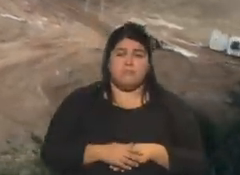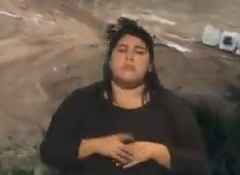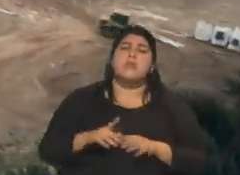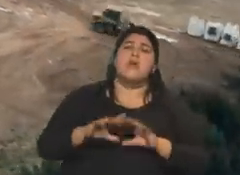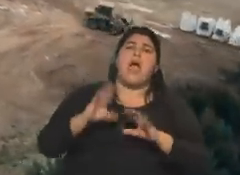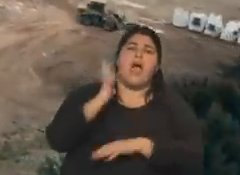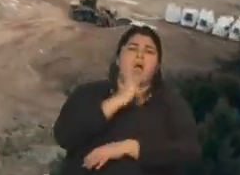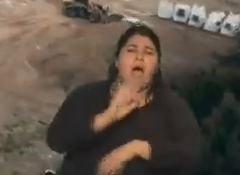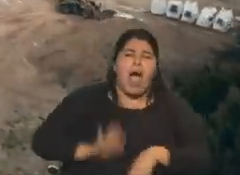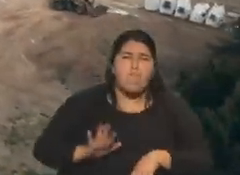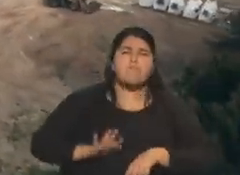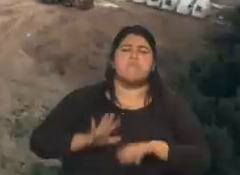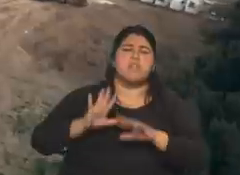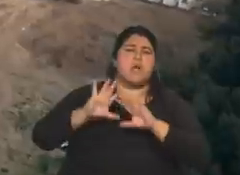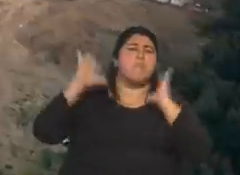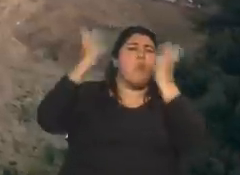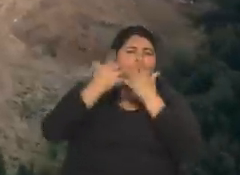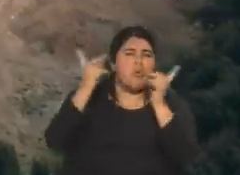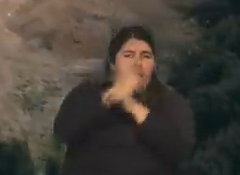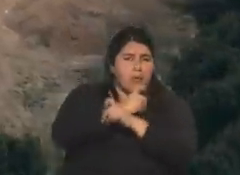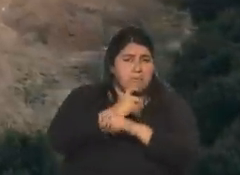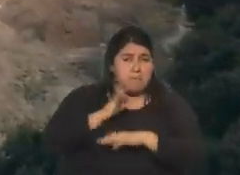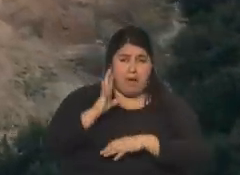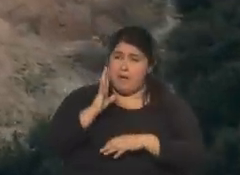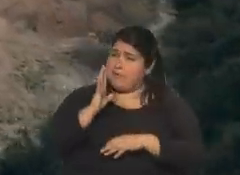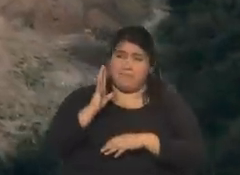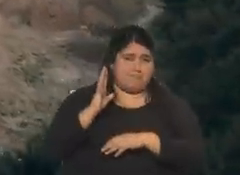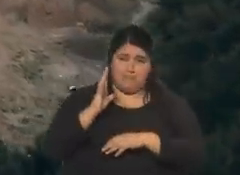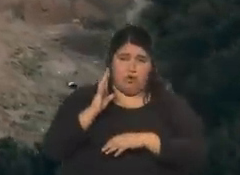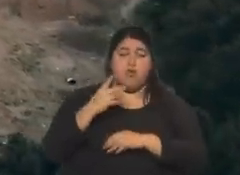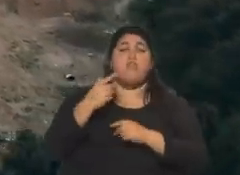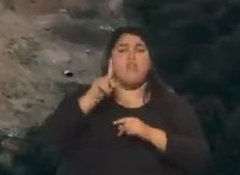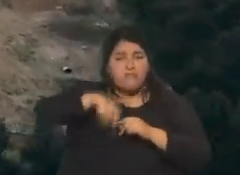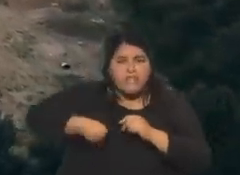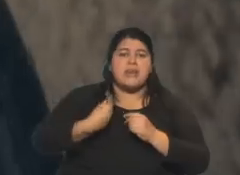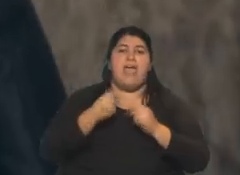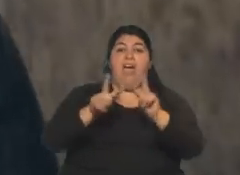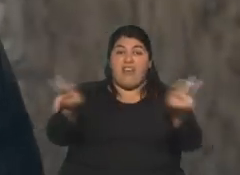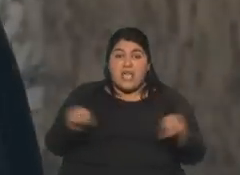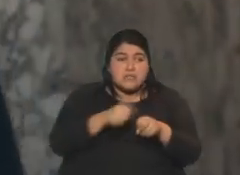de producción, es un problema de distribución de la riqueza y de poder adquisitivo.